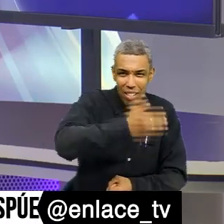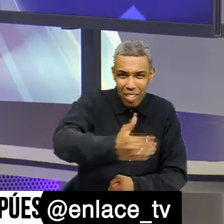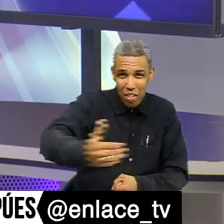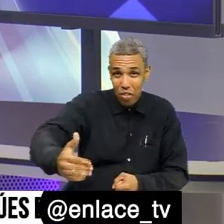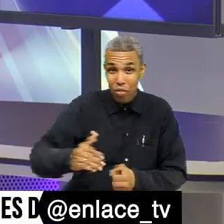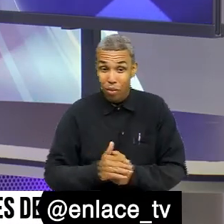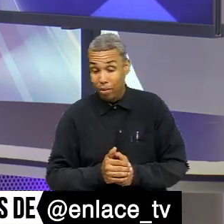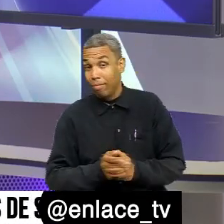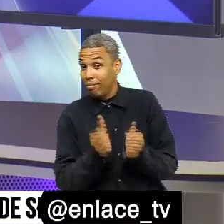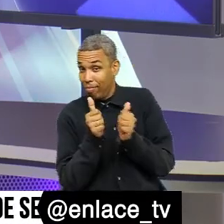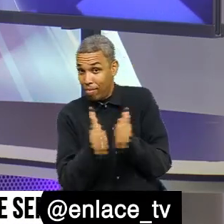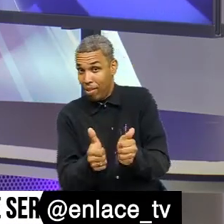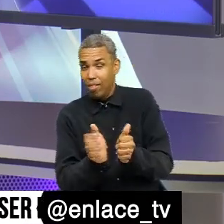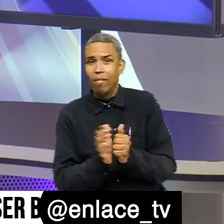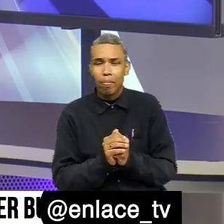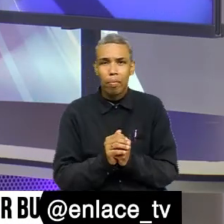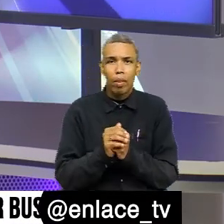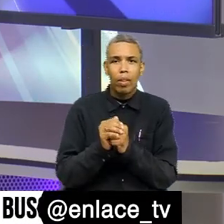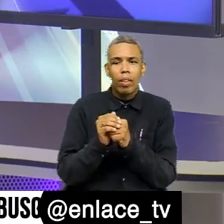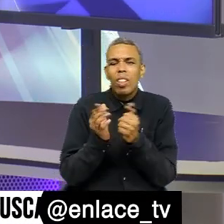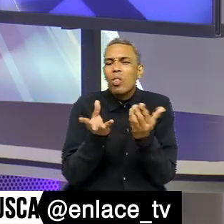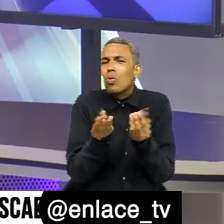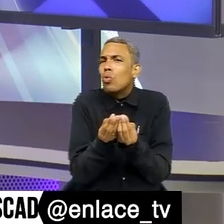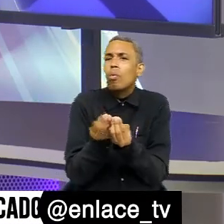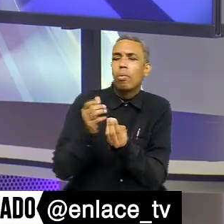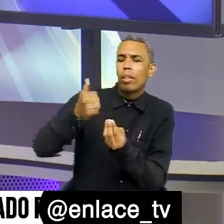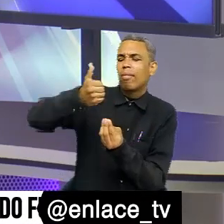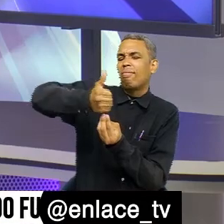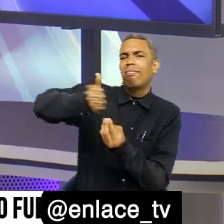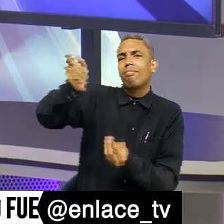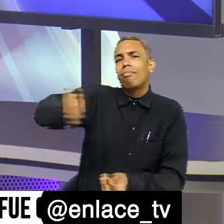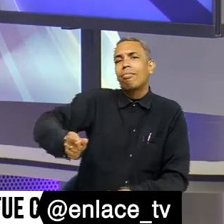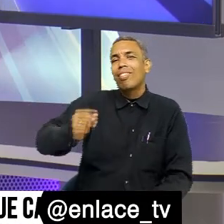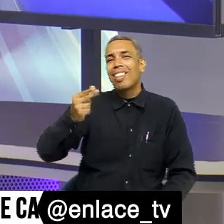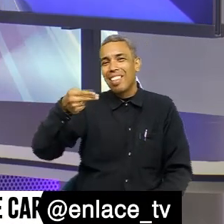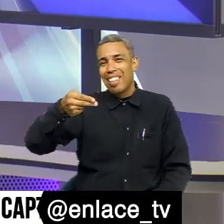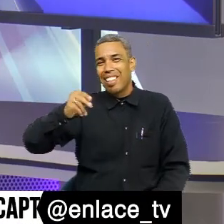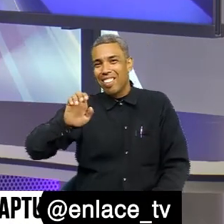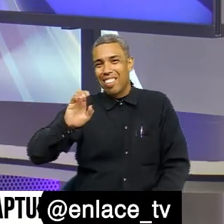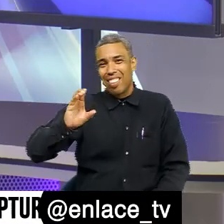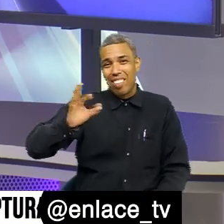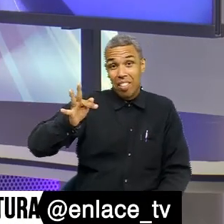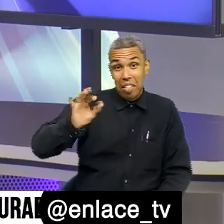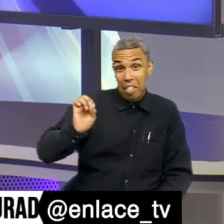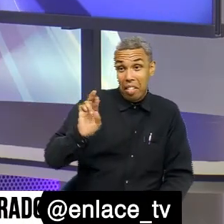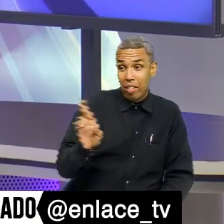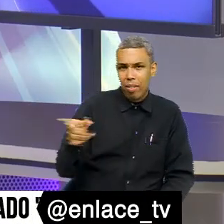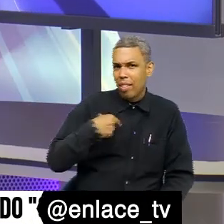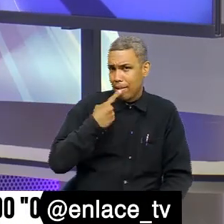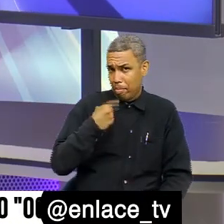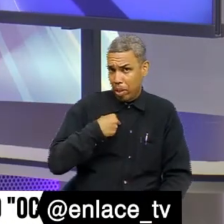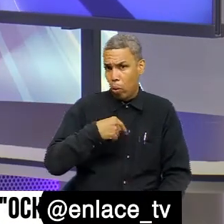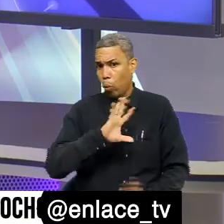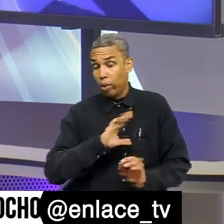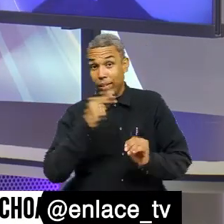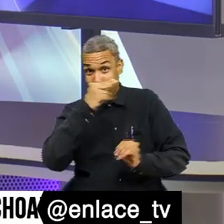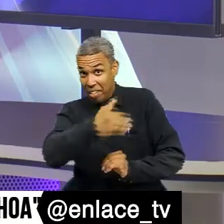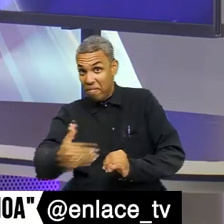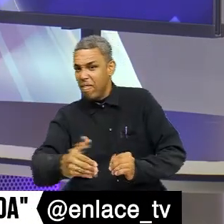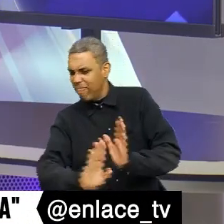Héctor Estrada, quien es su director, es una oportunidad para los jóvenes, para las jóvenes promesas de esta disciplina deportiva en Barranca